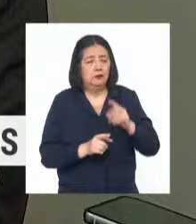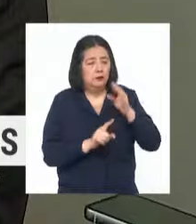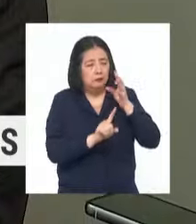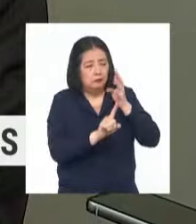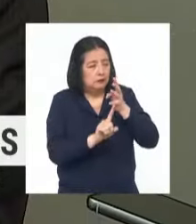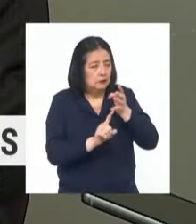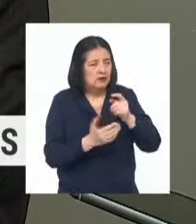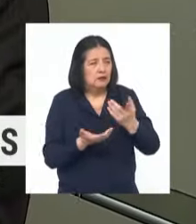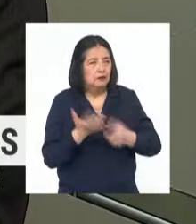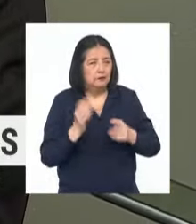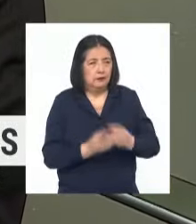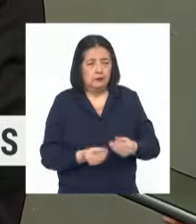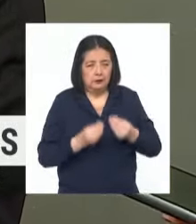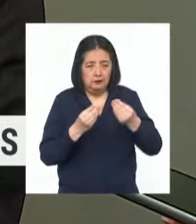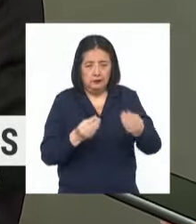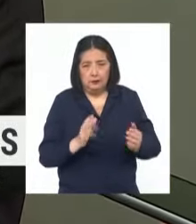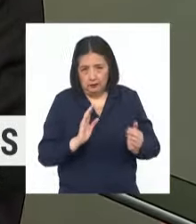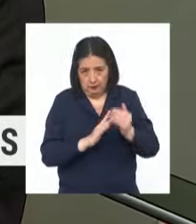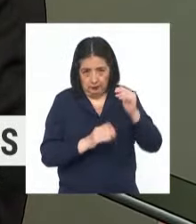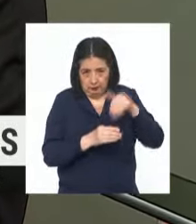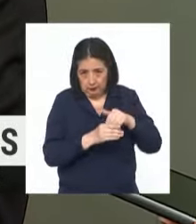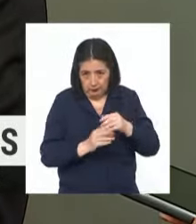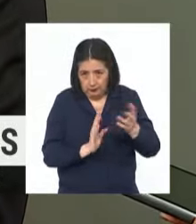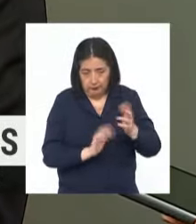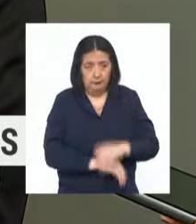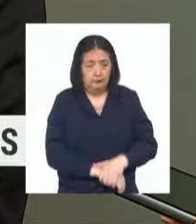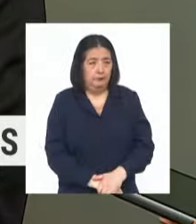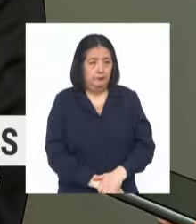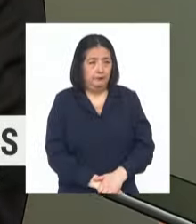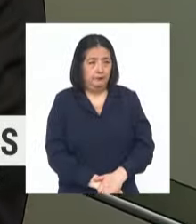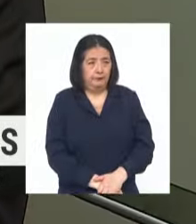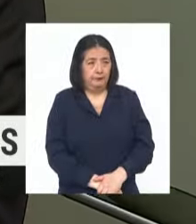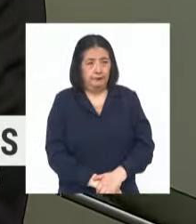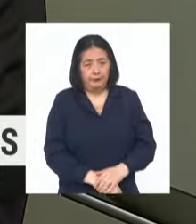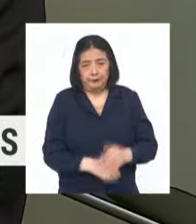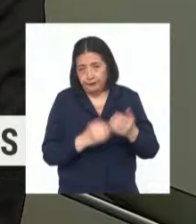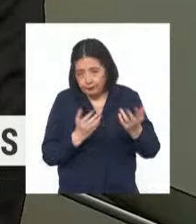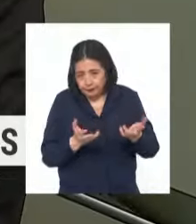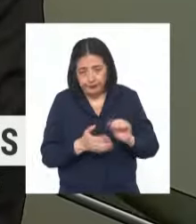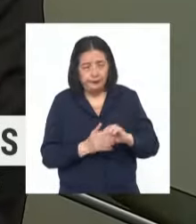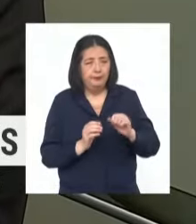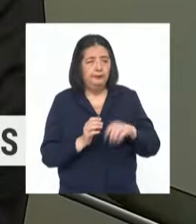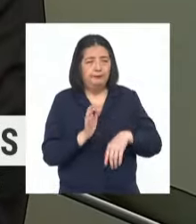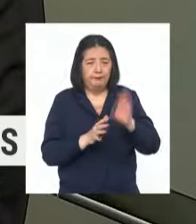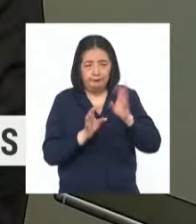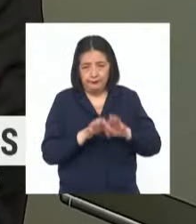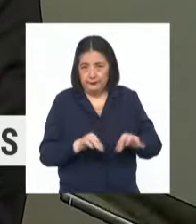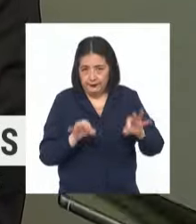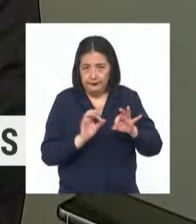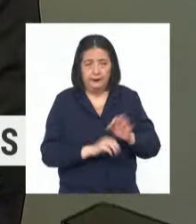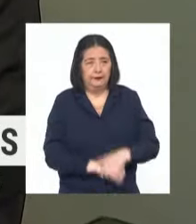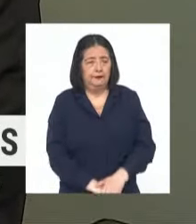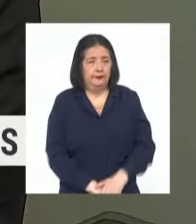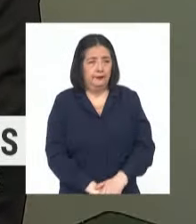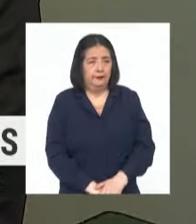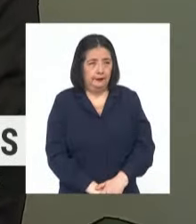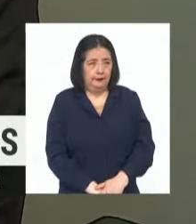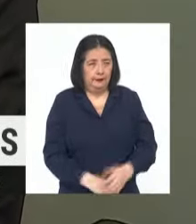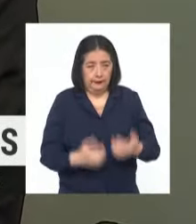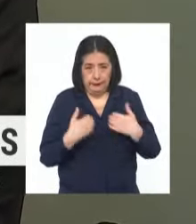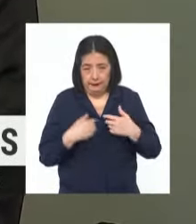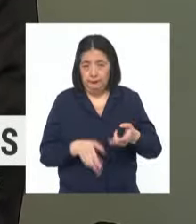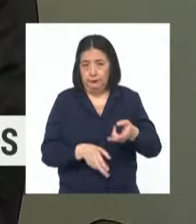tasas de interés que se otorgan en el sistema financiero, ¿no? Y lo que es más importante,